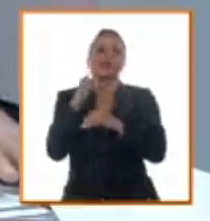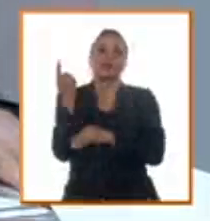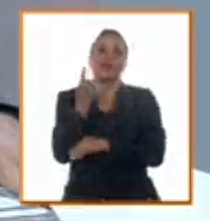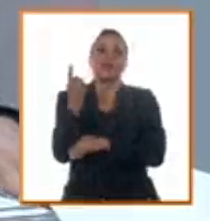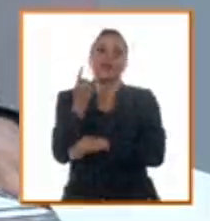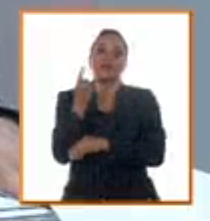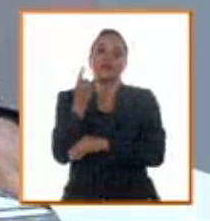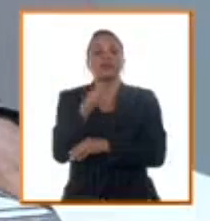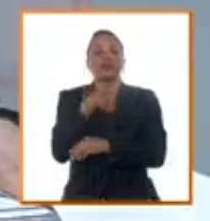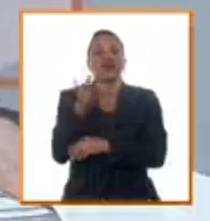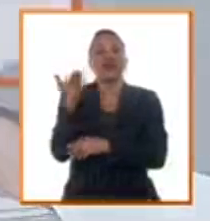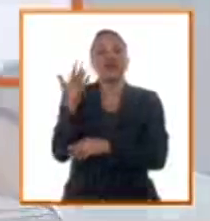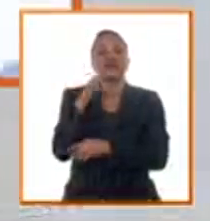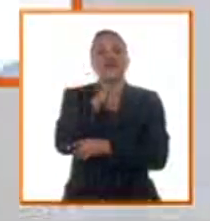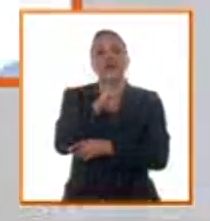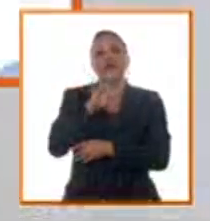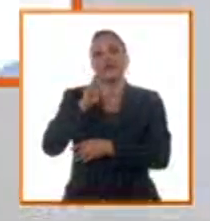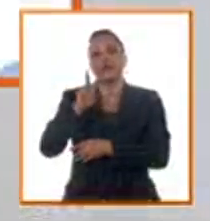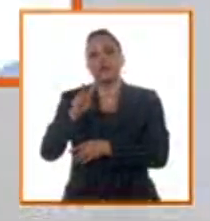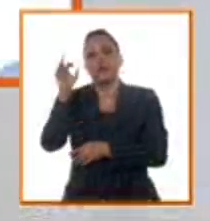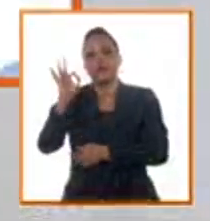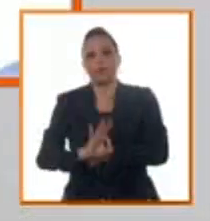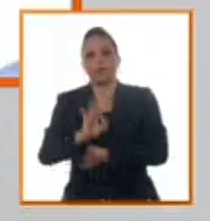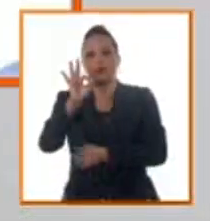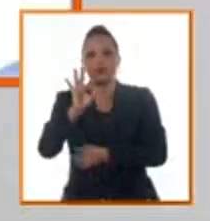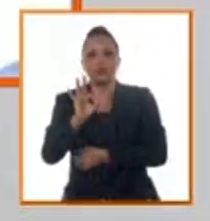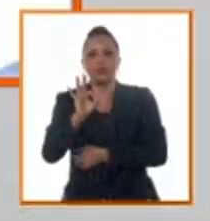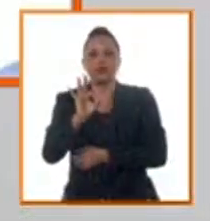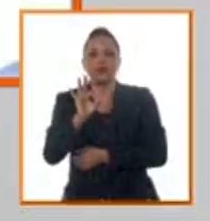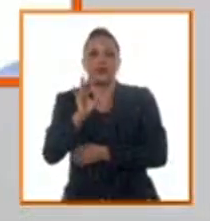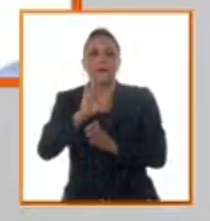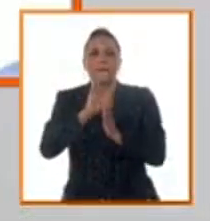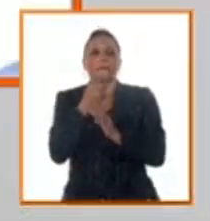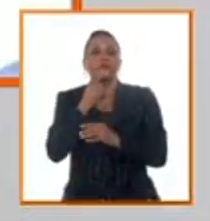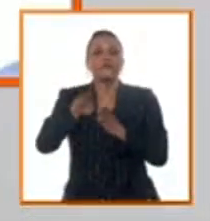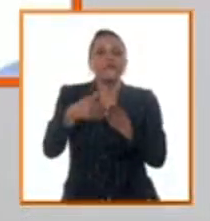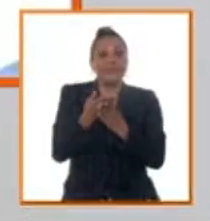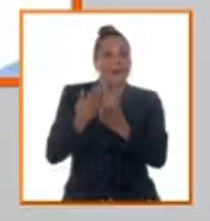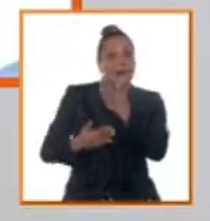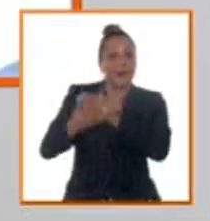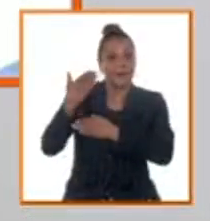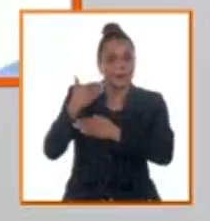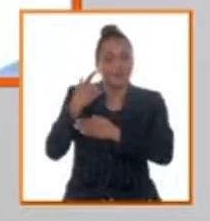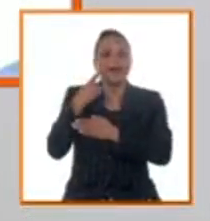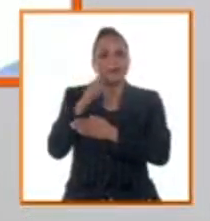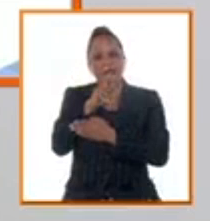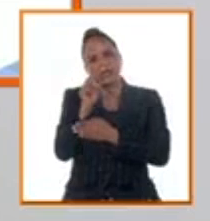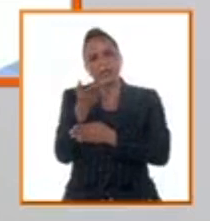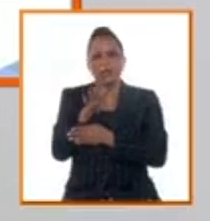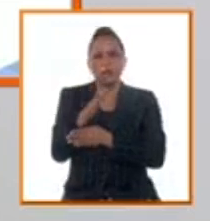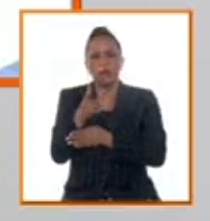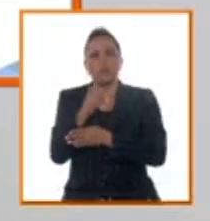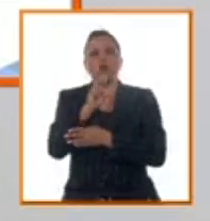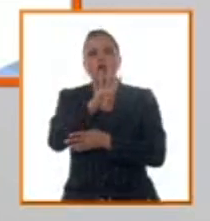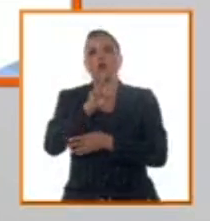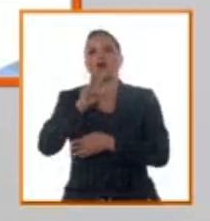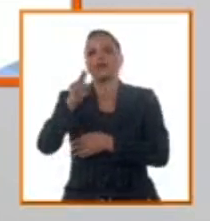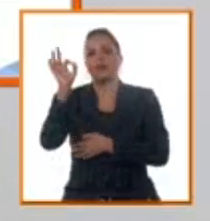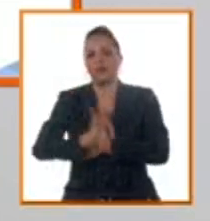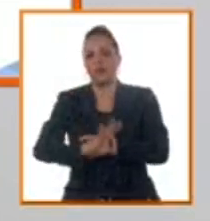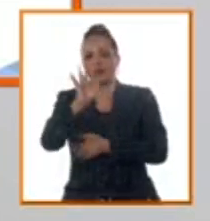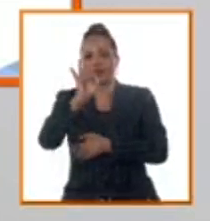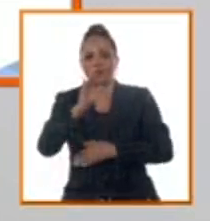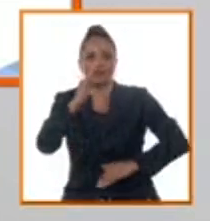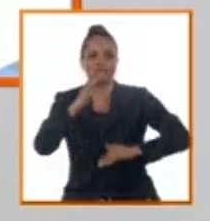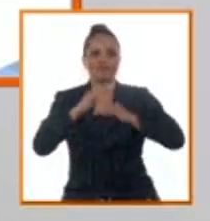desde un 42% que teníamos hace solo unos días atrás, alrededor de 20 días atrás, andábamos con un 42% de llenado de